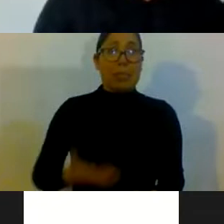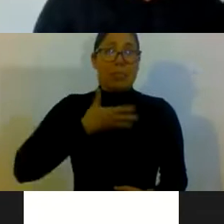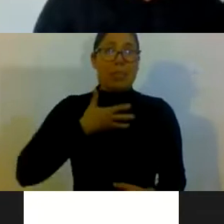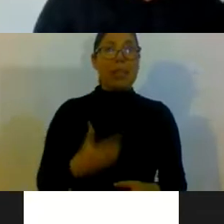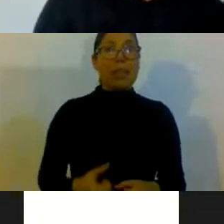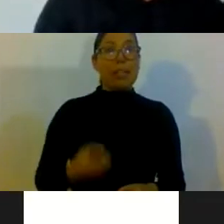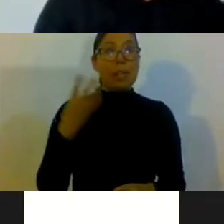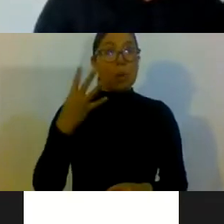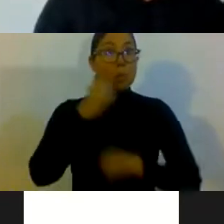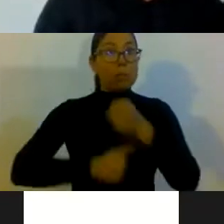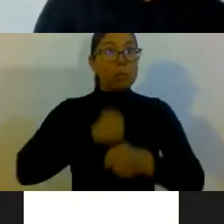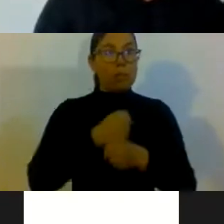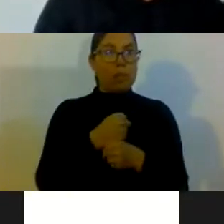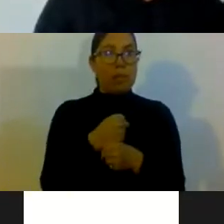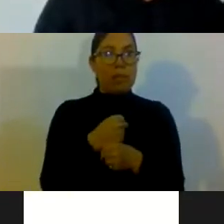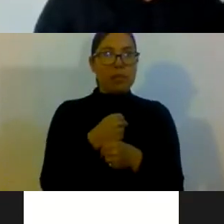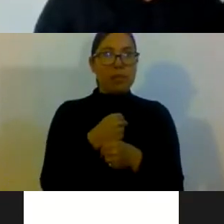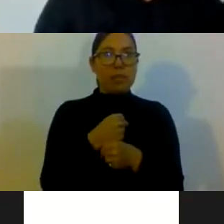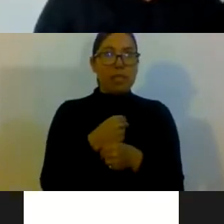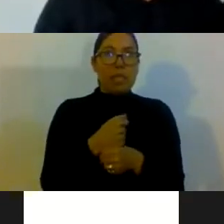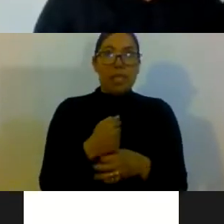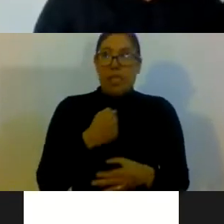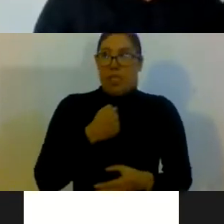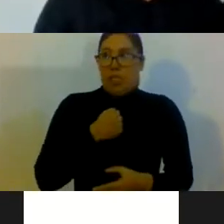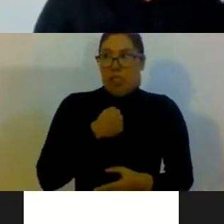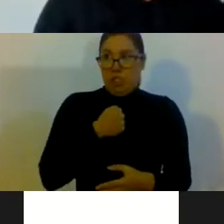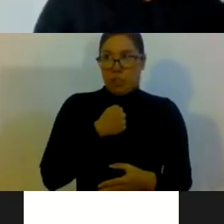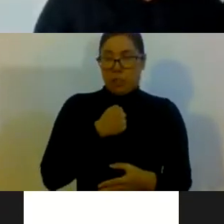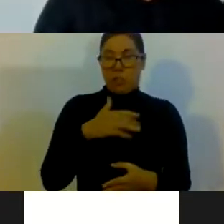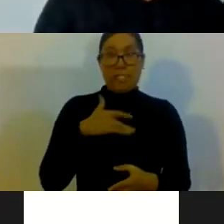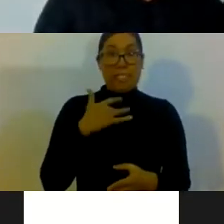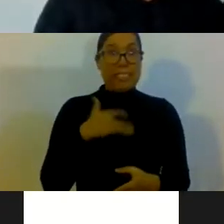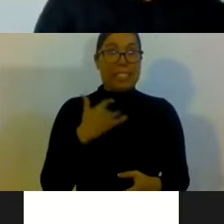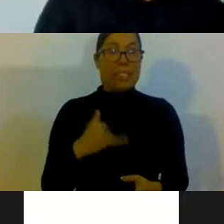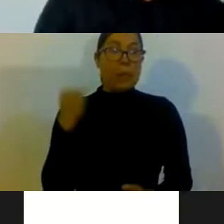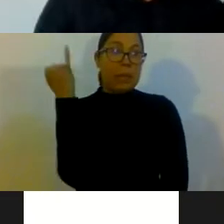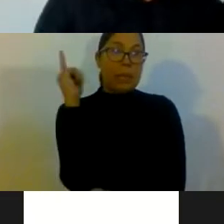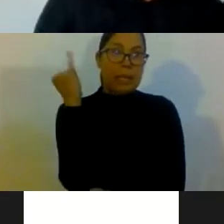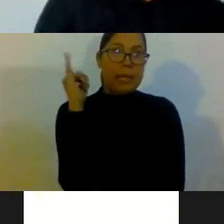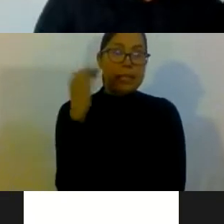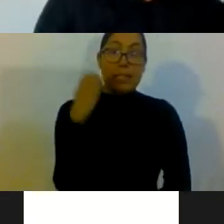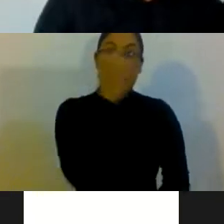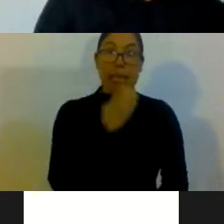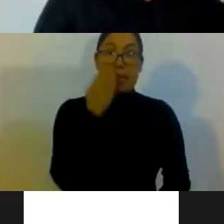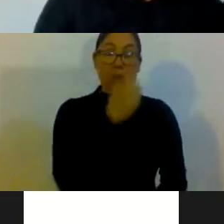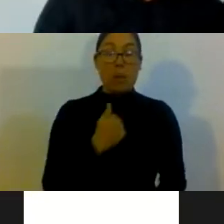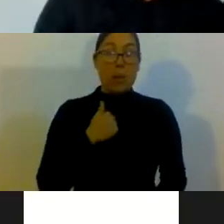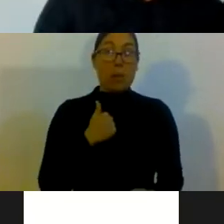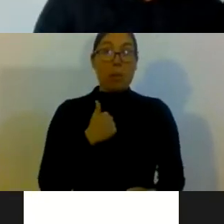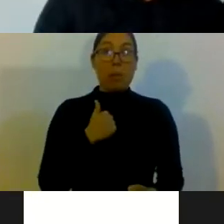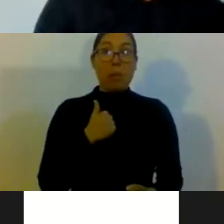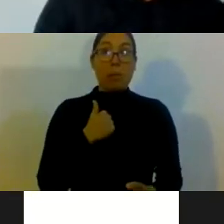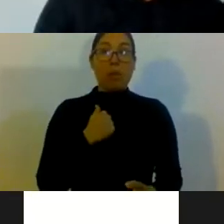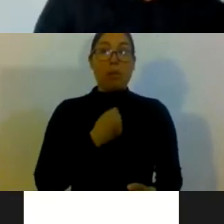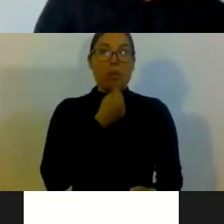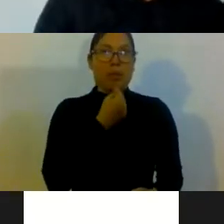correr este peligro. Y pues la verdad, muchas gracias. En el kinder fue donde me informaron de este curso, y la verdad sí me llamó mucho la atención, porque pues